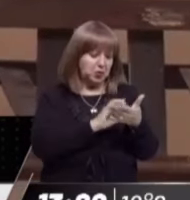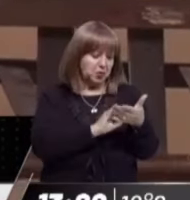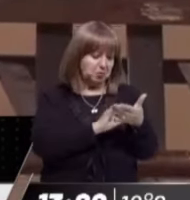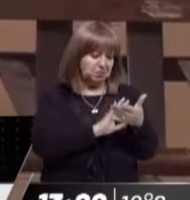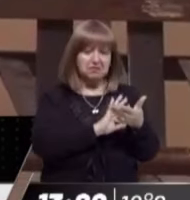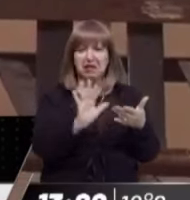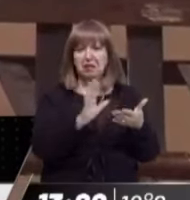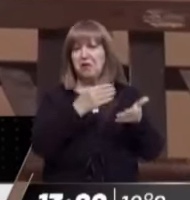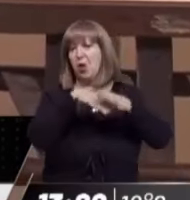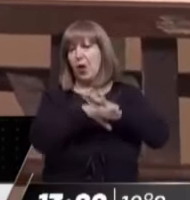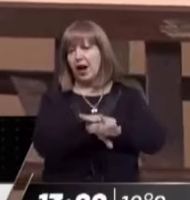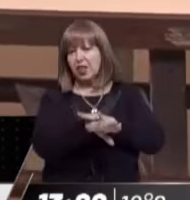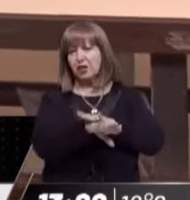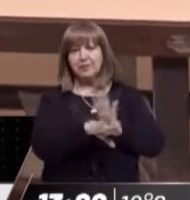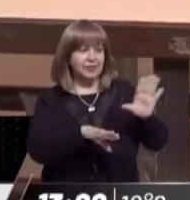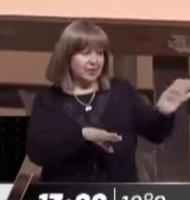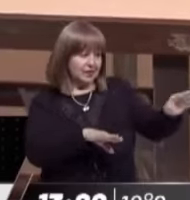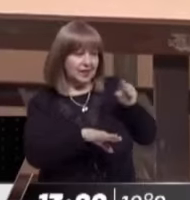hace?